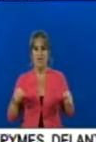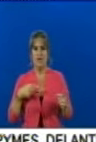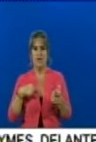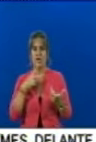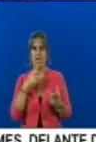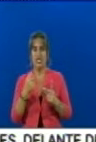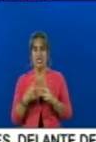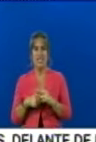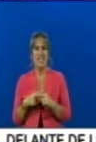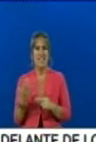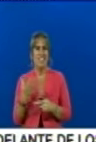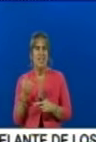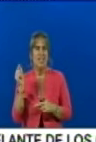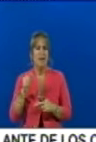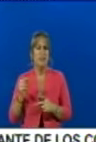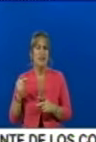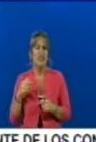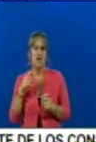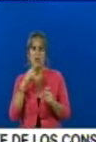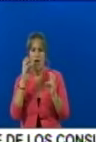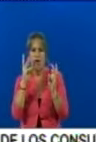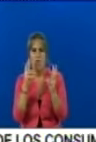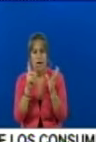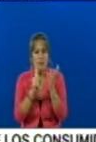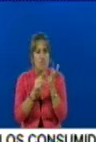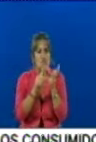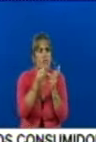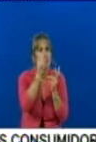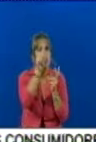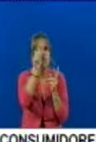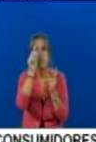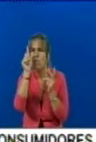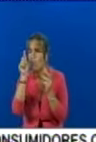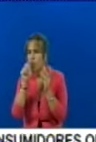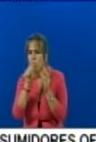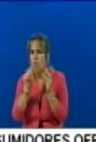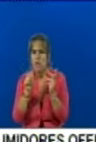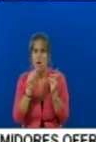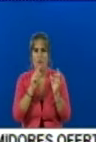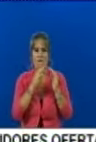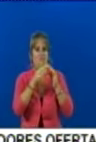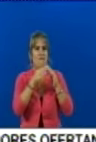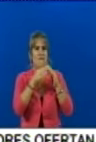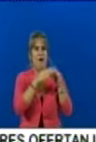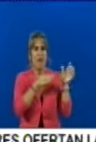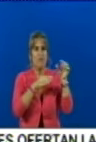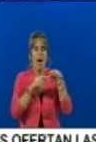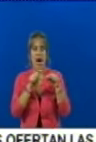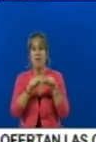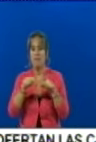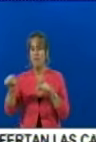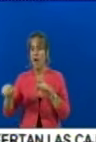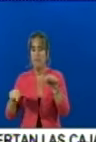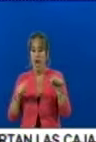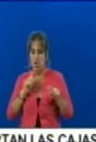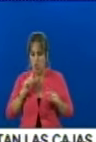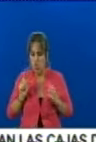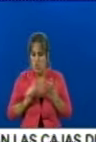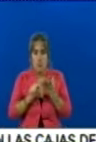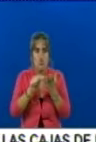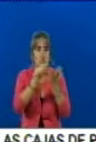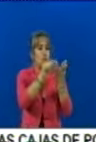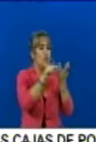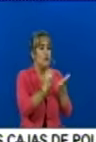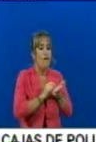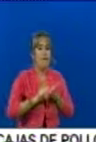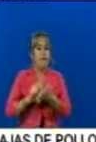tarjadores, que son los que cuentan los bultos que salen del buque y van para los diferentes medios de transporte, a la casilla, a los camiones